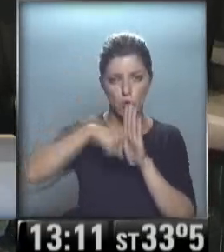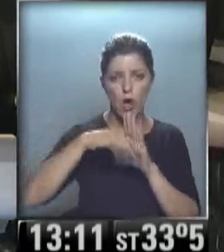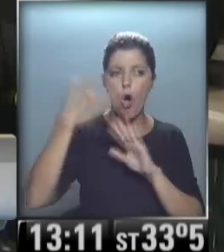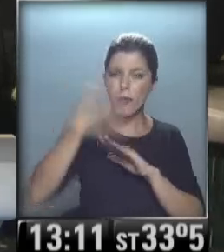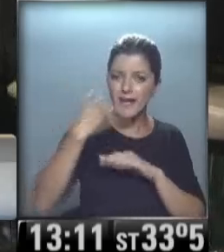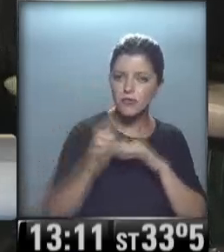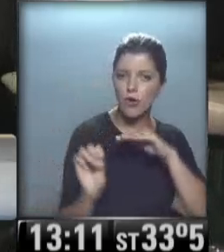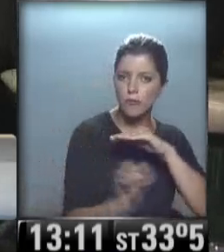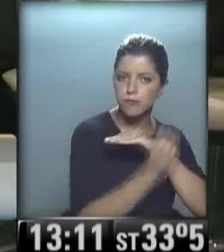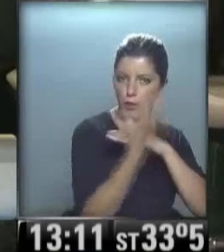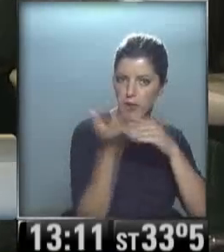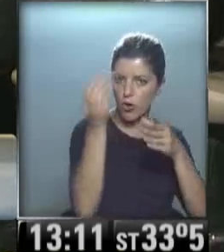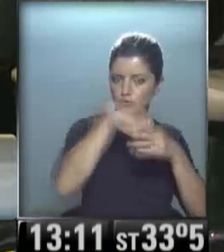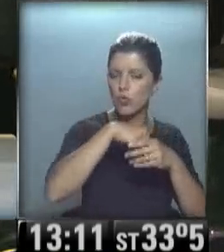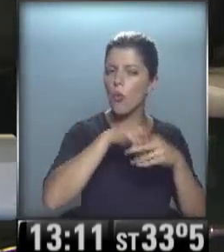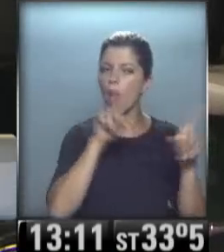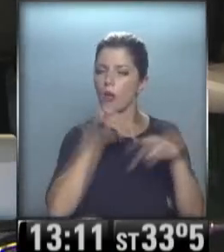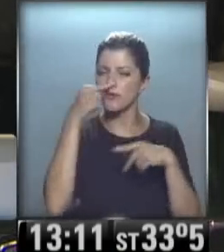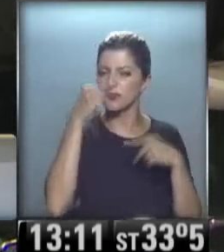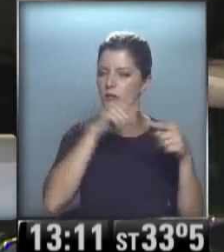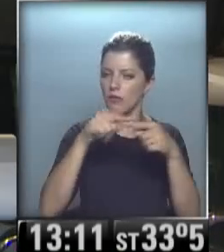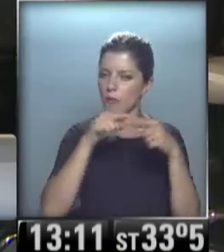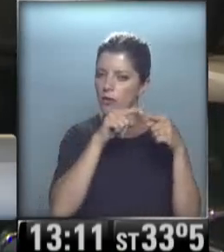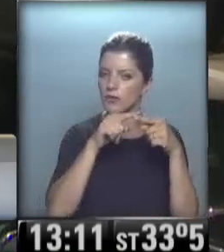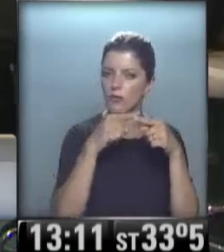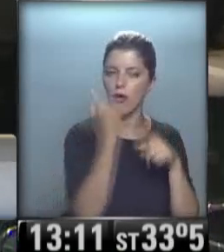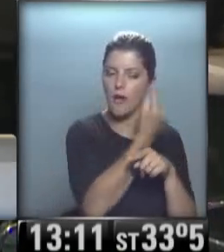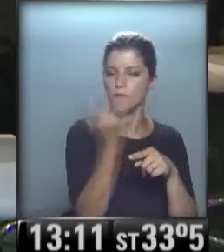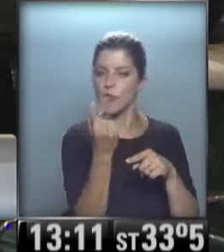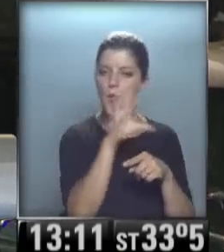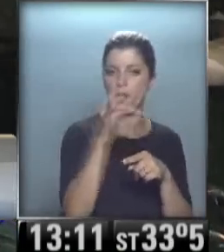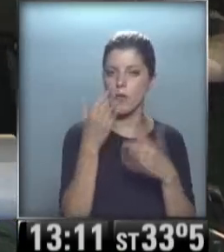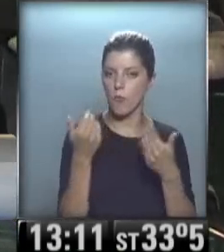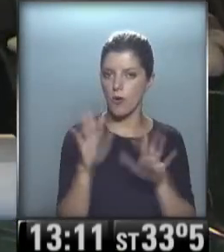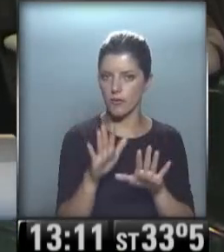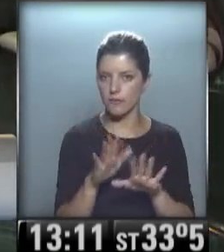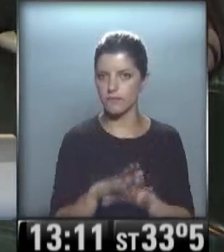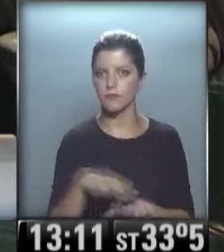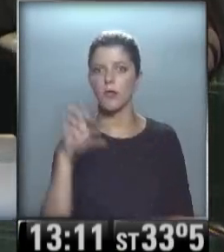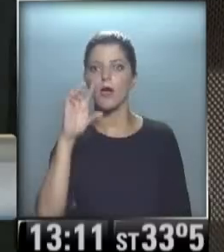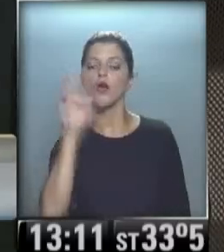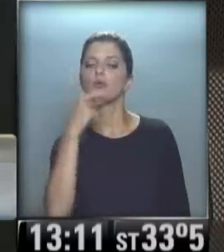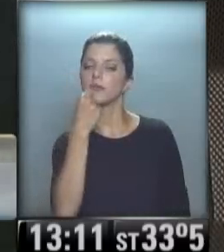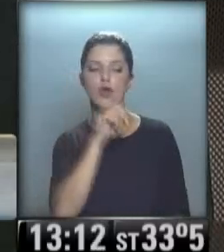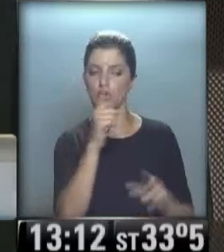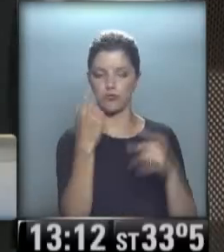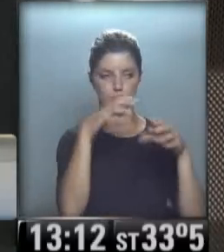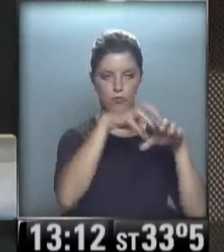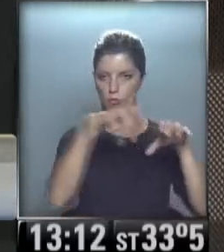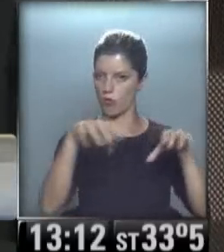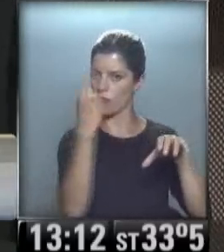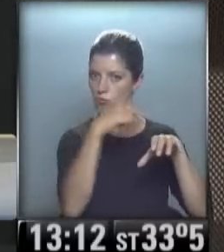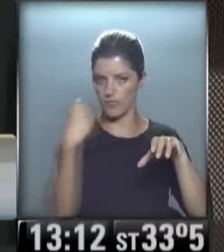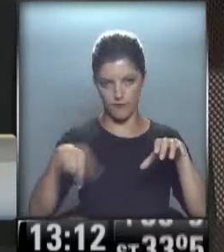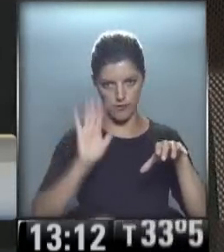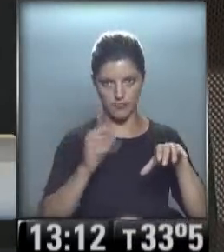hay intereses políticos que deben elegir a uno por uno o por otro pregunta dos estructuras diferentes la unasur es